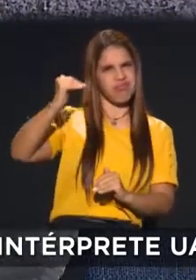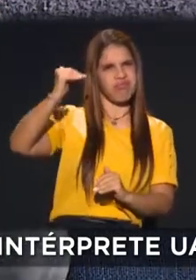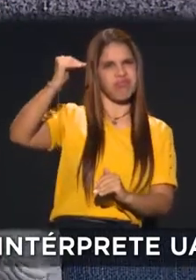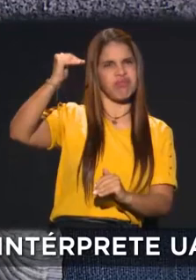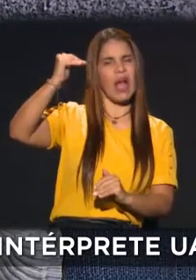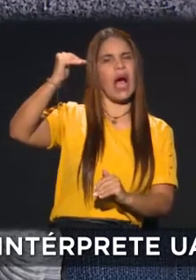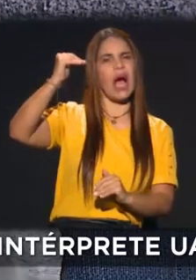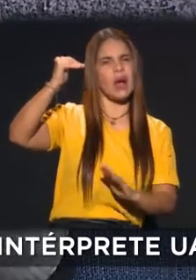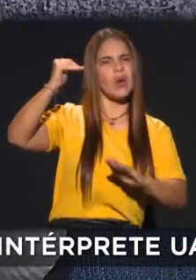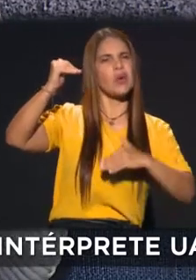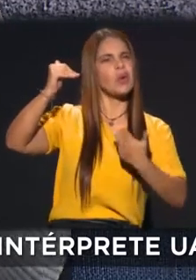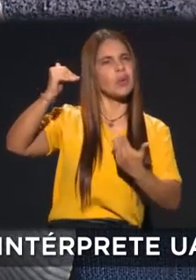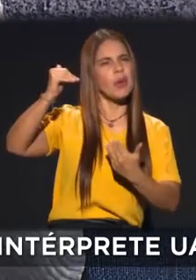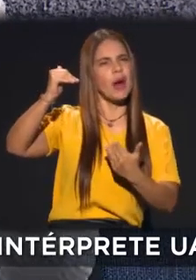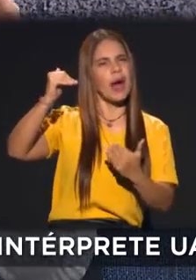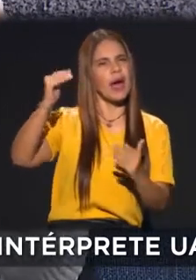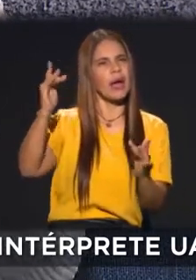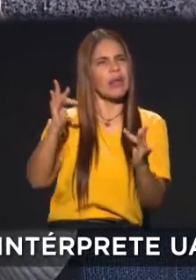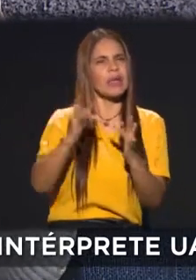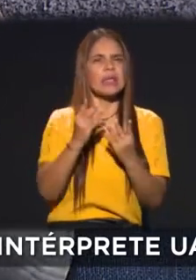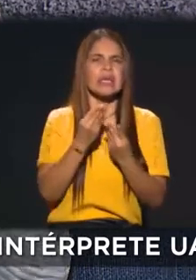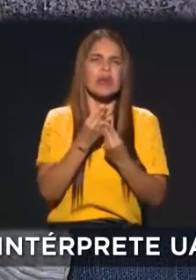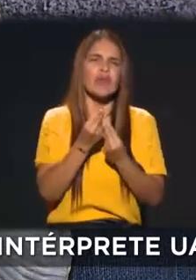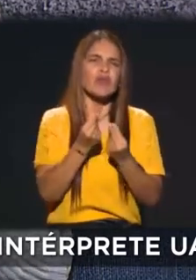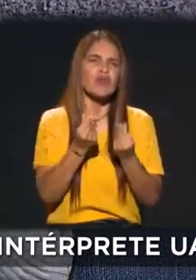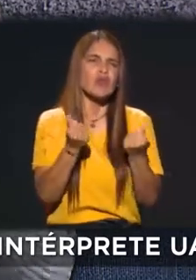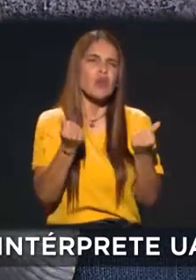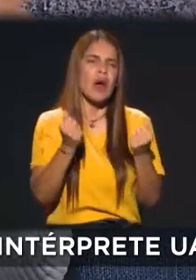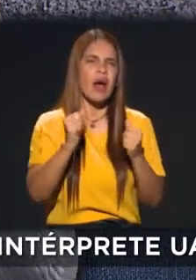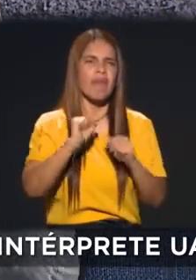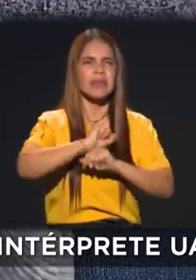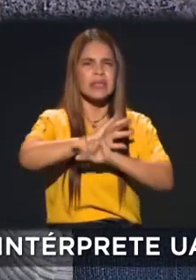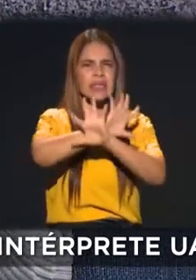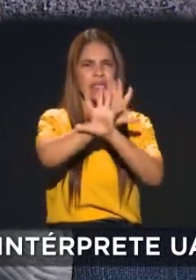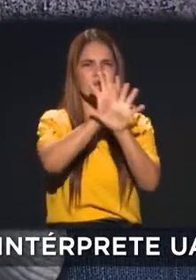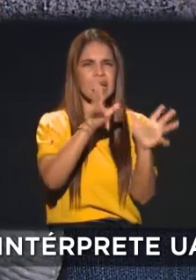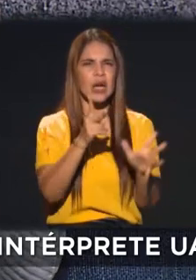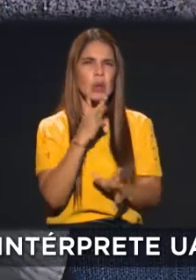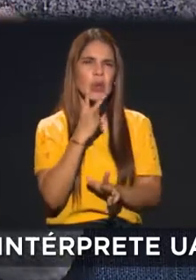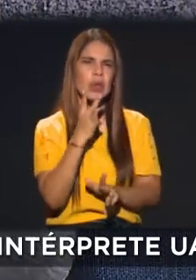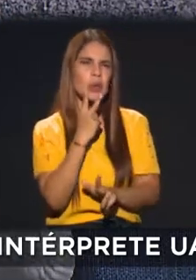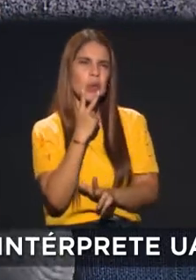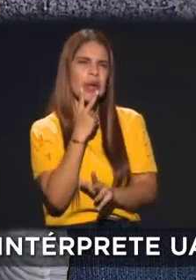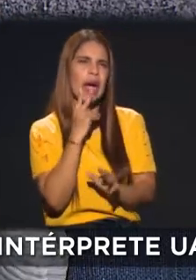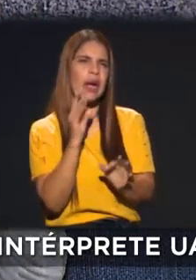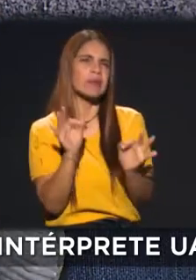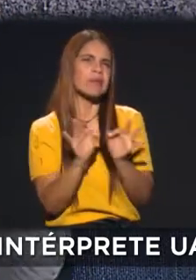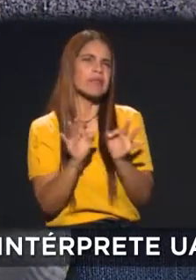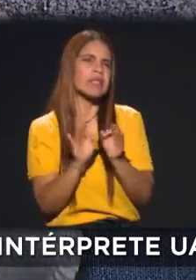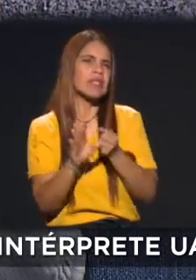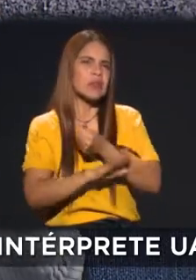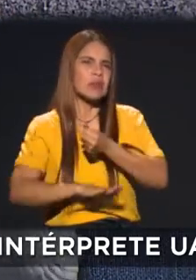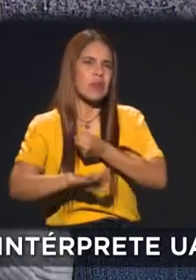manera en que nos comprenda. Entonces tratar como de hablar muy claro, ser muy preciso, a veces menos es más. Tratar como de mencionar elementos